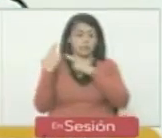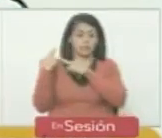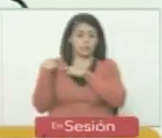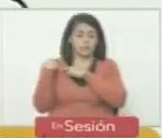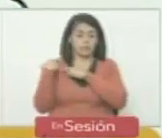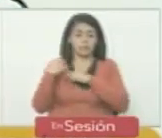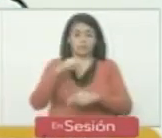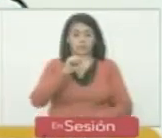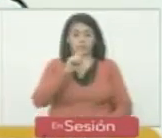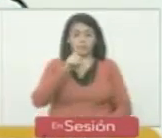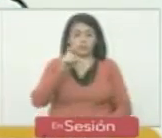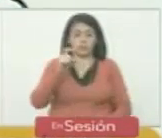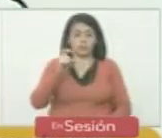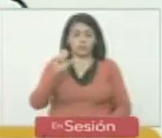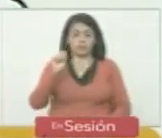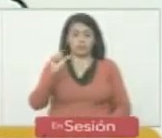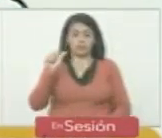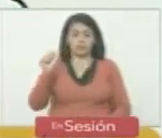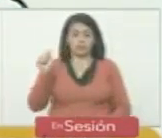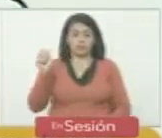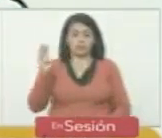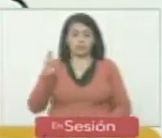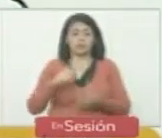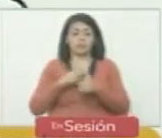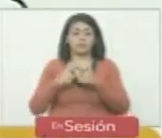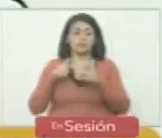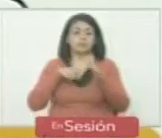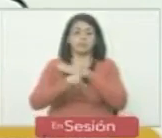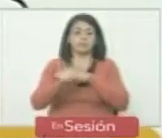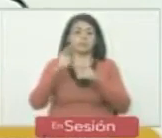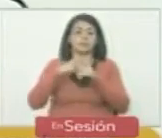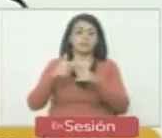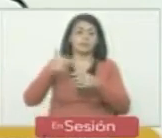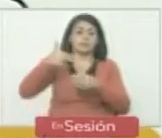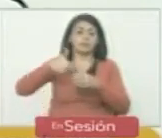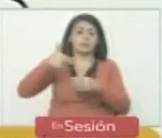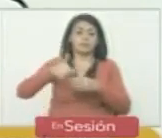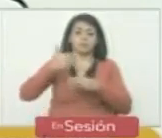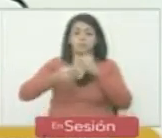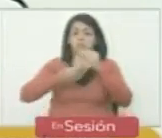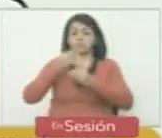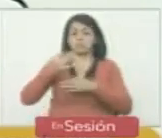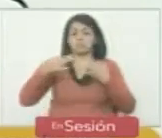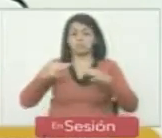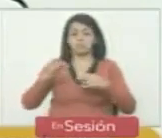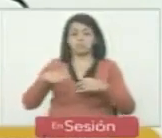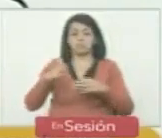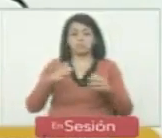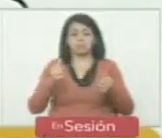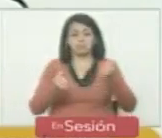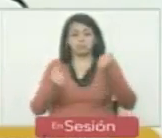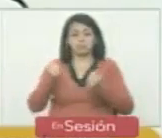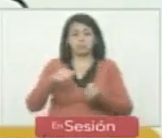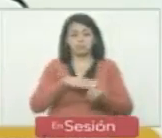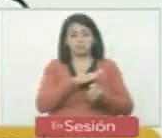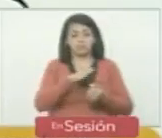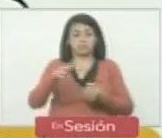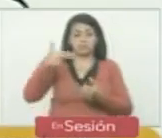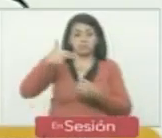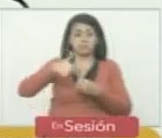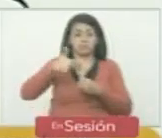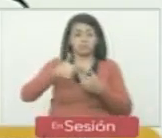Alessab, quien bajó a Cabo Verde a reabastecer combustible, y cuando va a